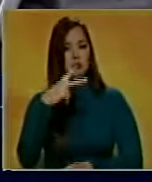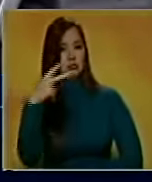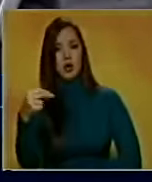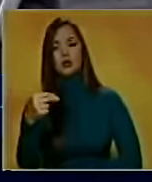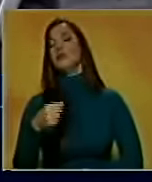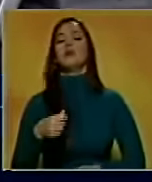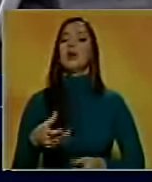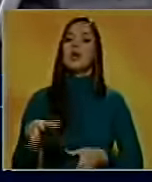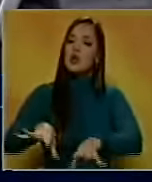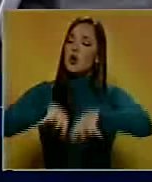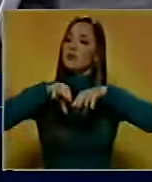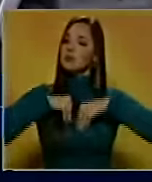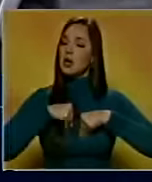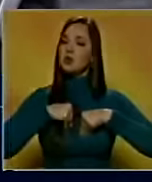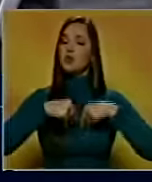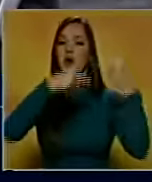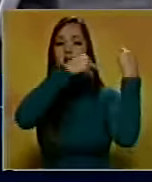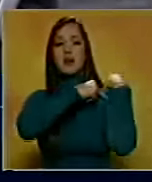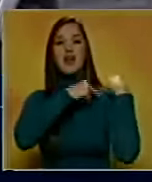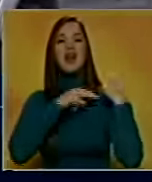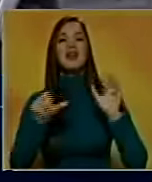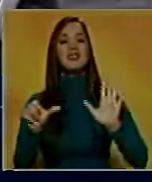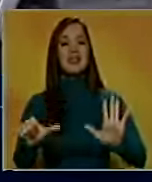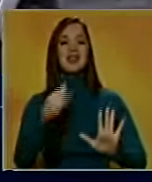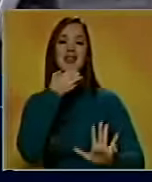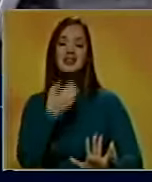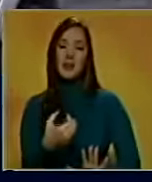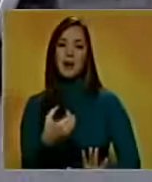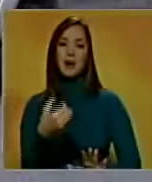que adquirieron en la contienda del pasado 6 de diciembre.